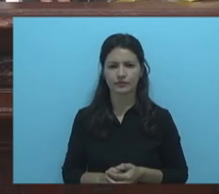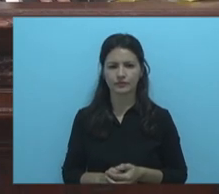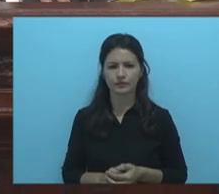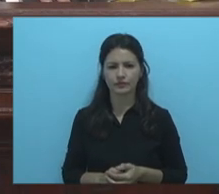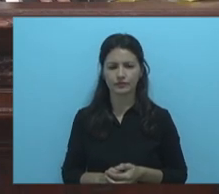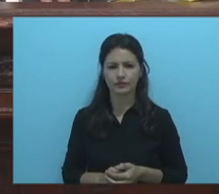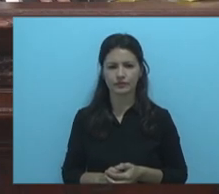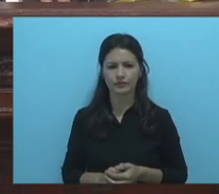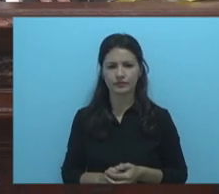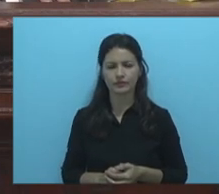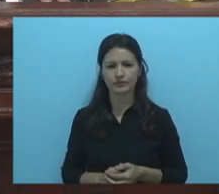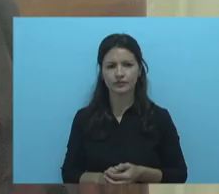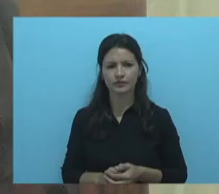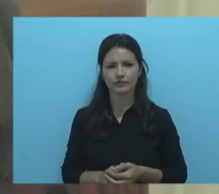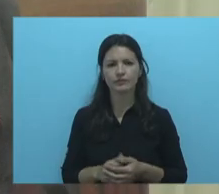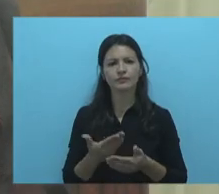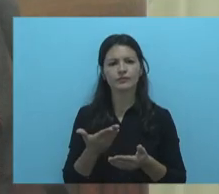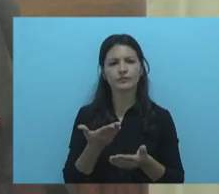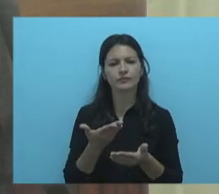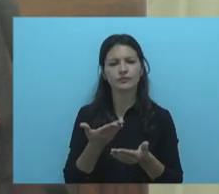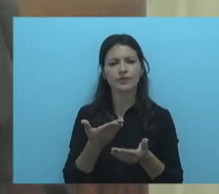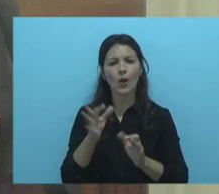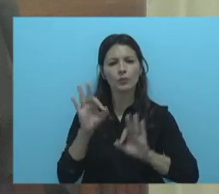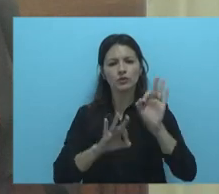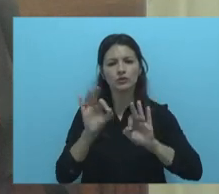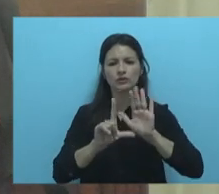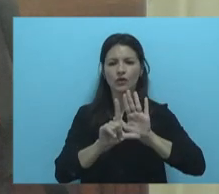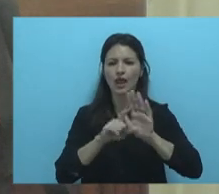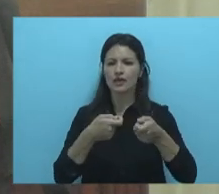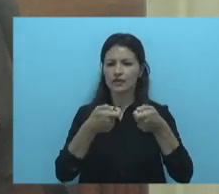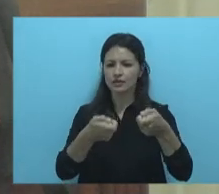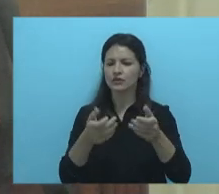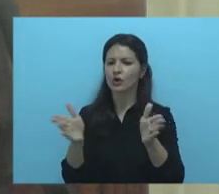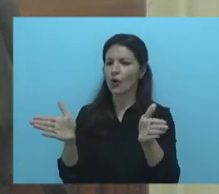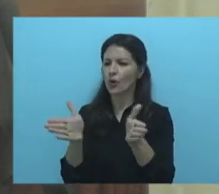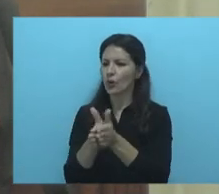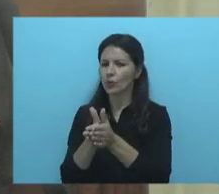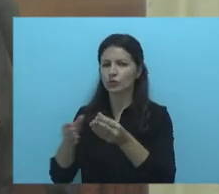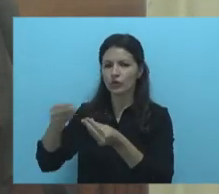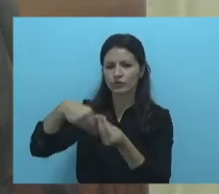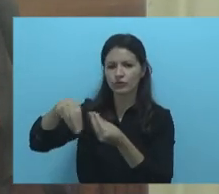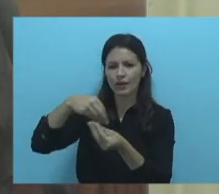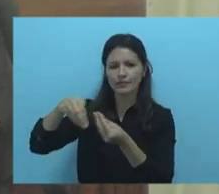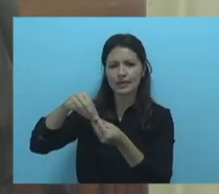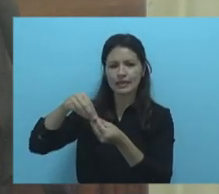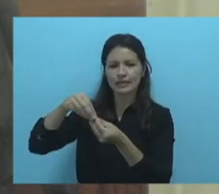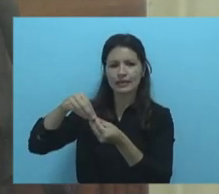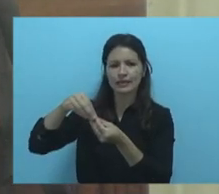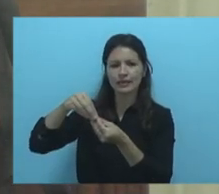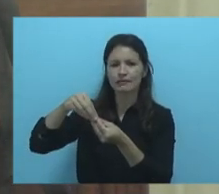palabra. Gracias, señor presidente. Es para darle ingreso a un proyecto de ley trabajado con familias con